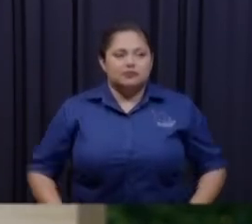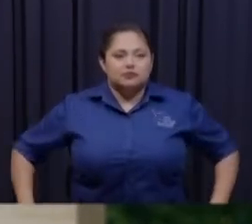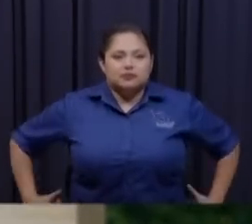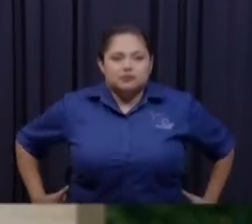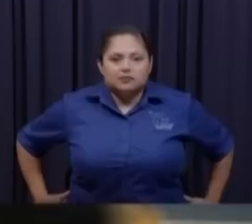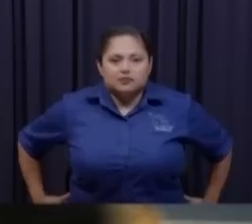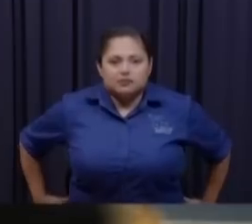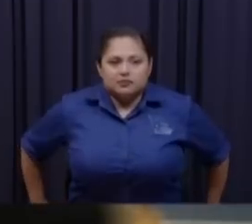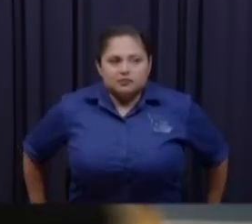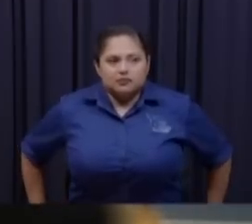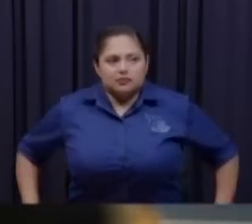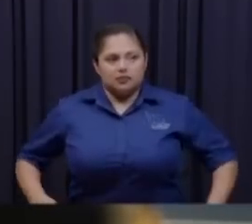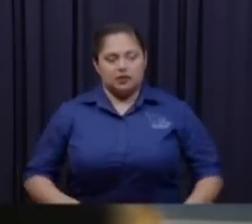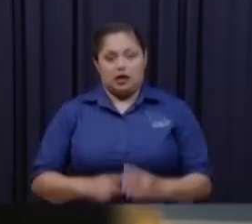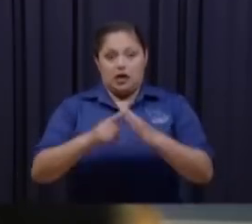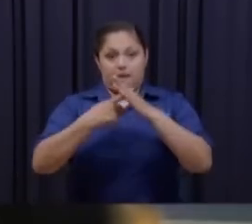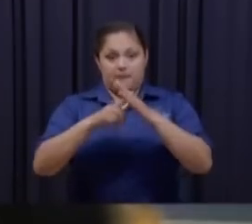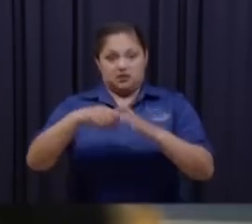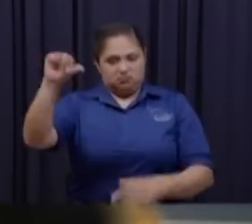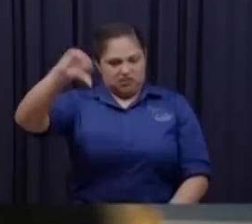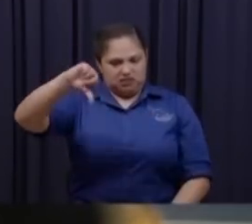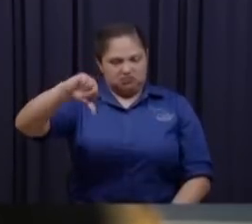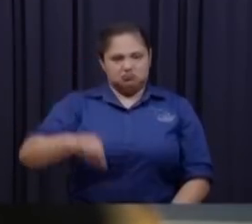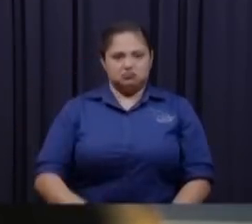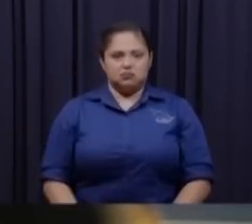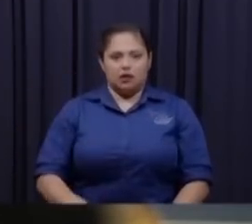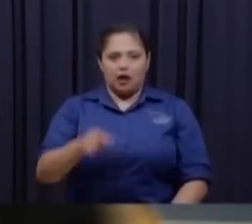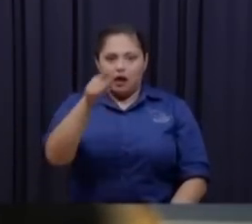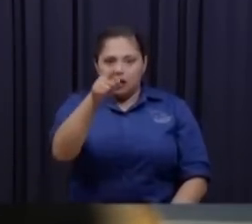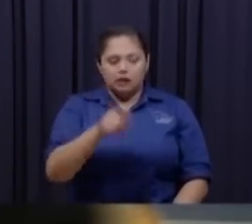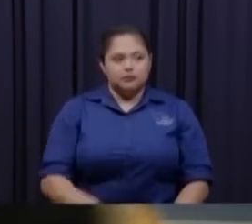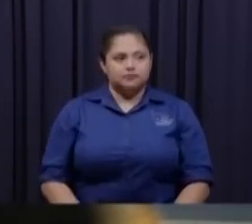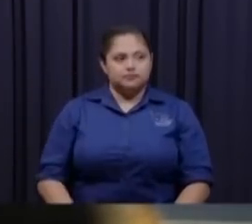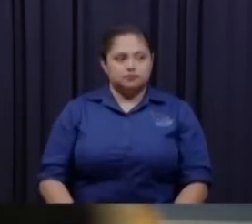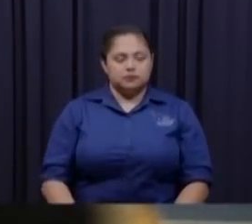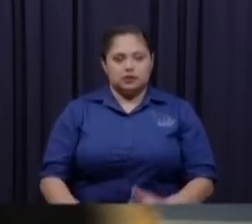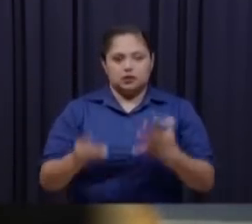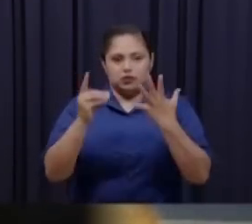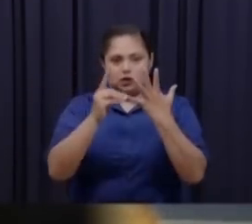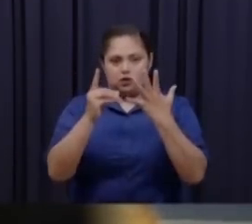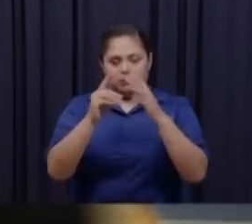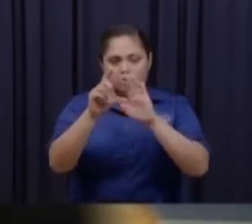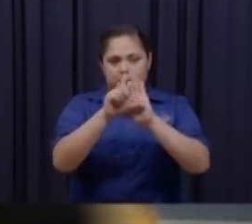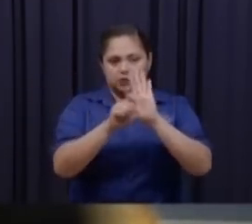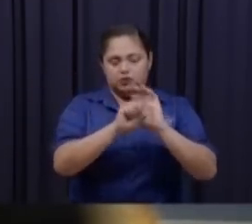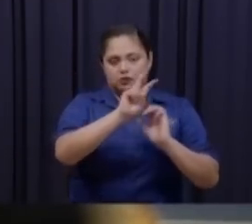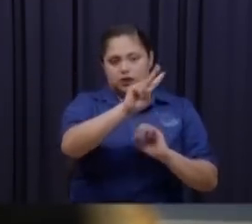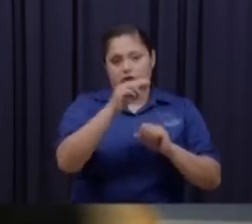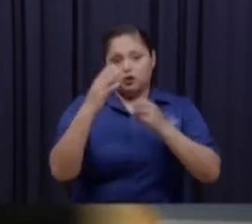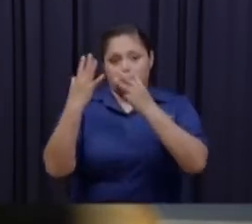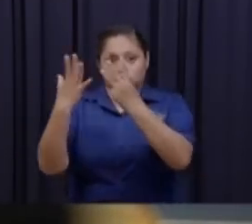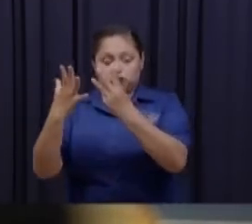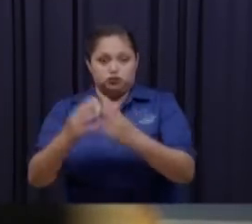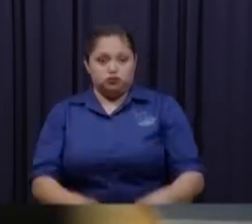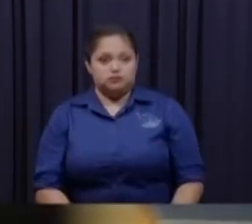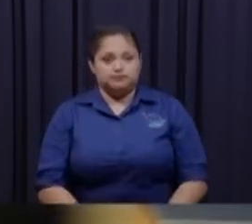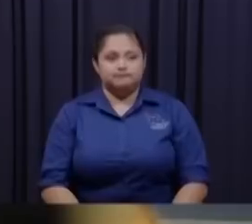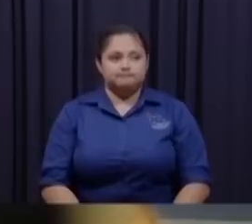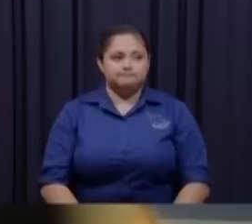Mire, ahora empiezan las maldiciones, ¿va? Ahí en Deuteronomio 28. Y yo lo que quiero es